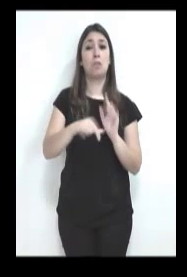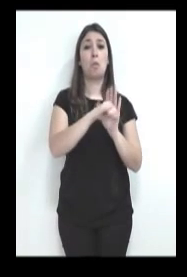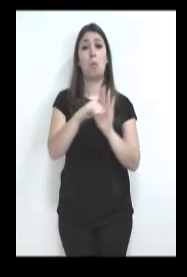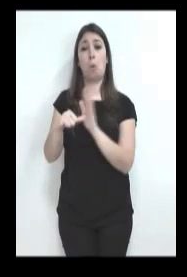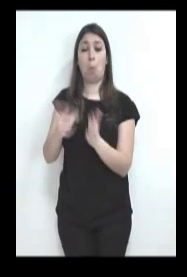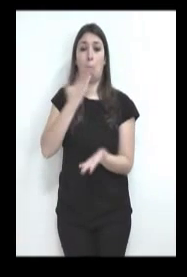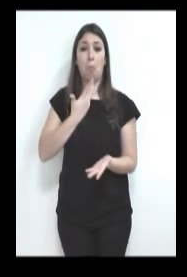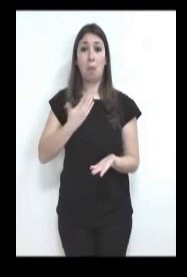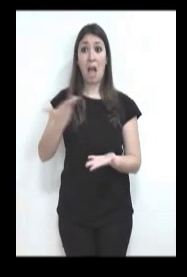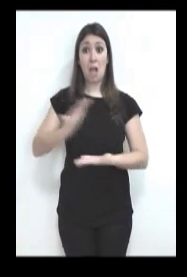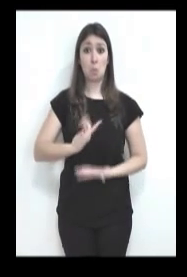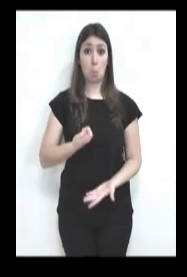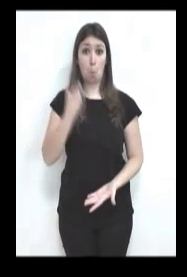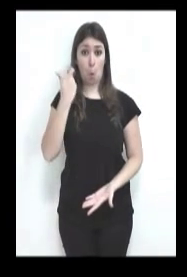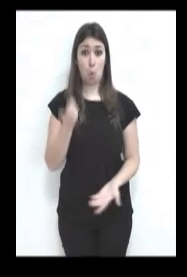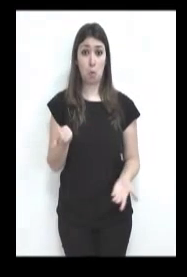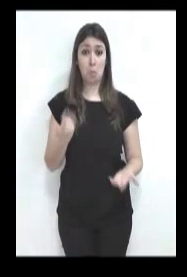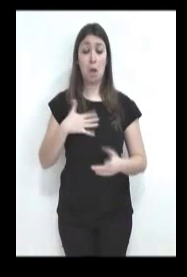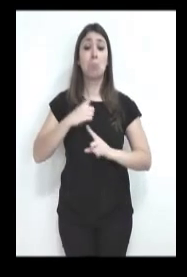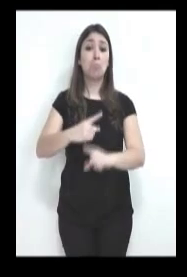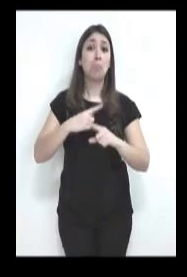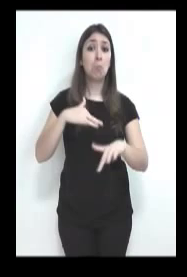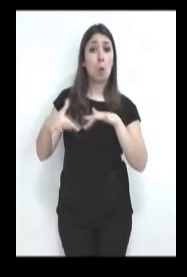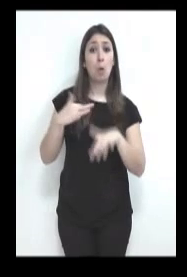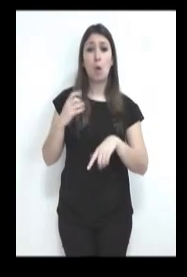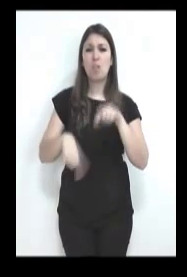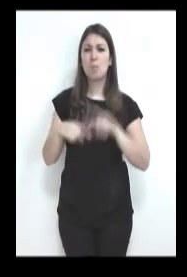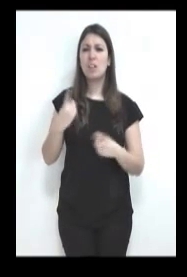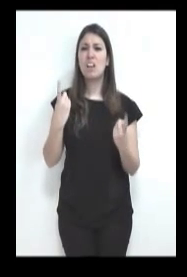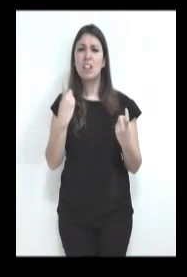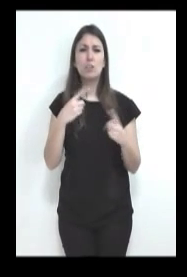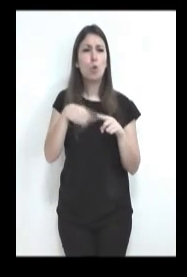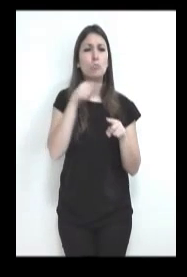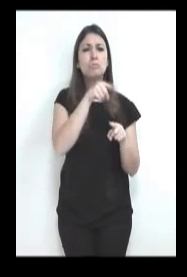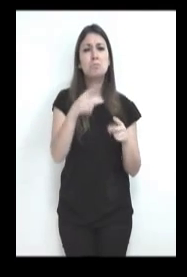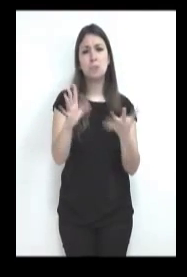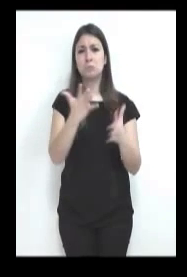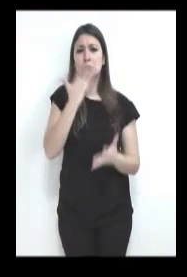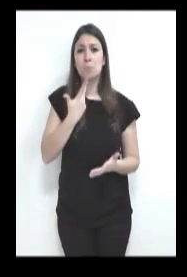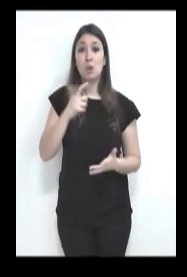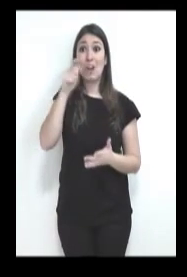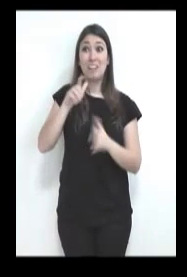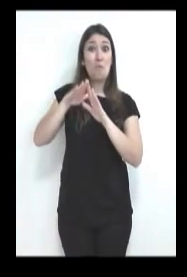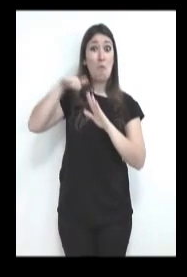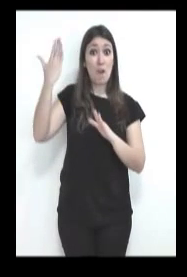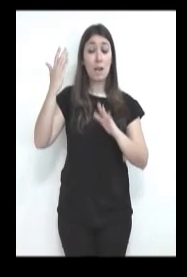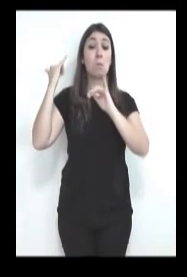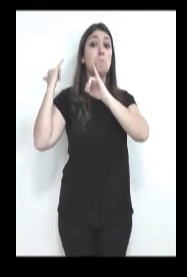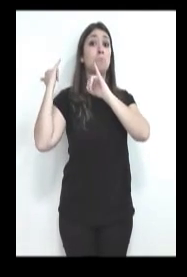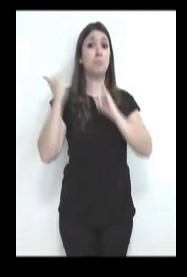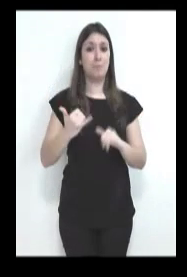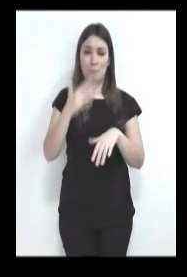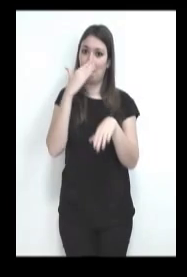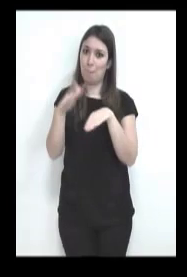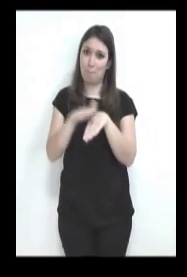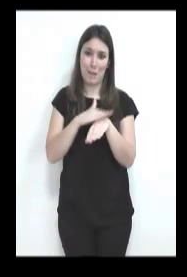Necesitará relativamente poca ayuda para moverse, desplazarse o buscar los elementos que necesita. Sin embargo, quien viene de fuera, y